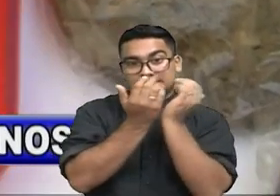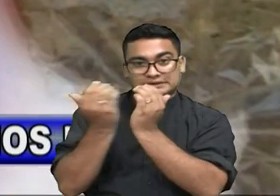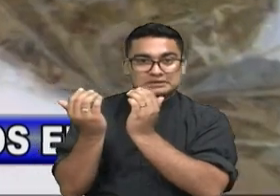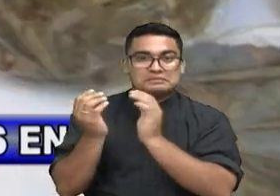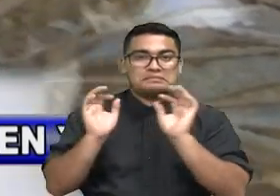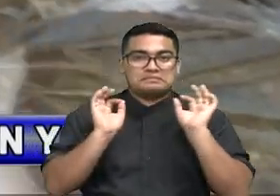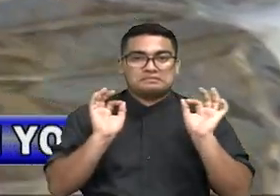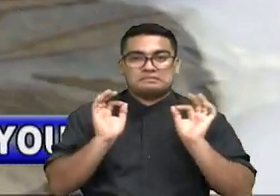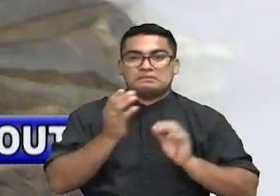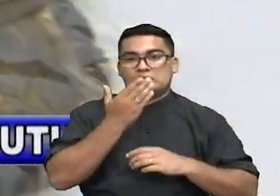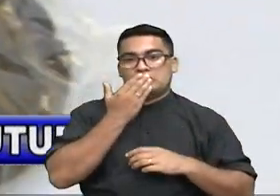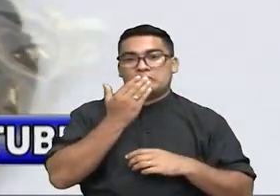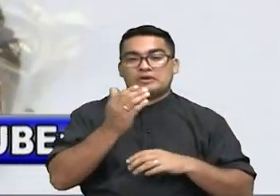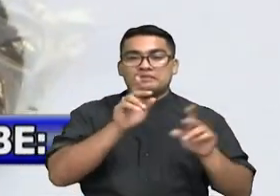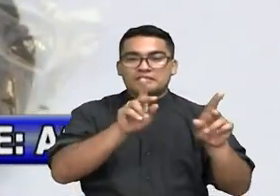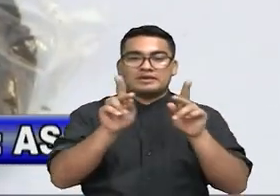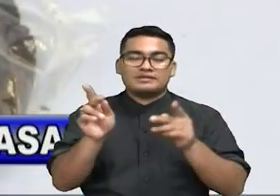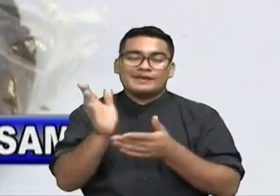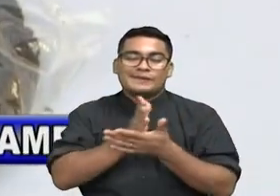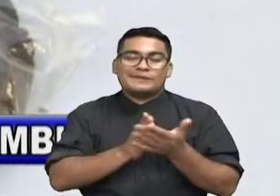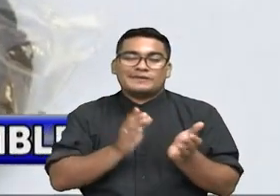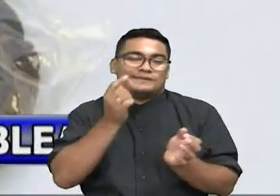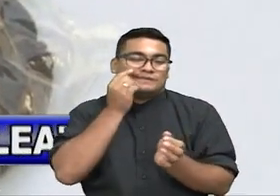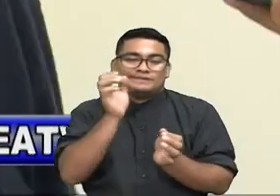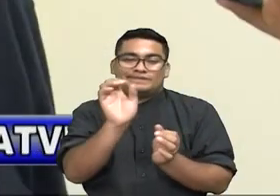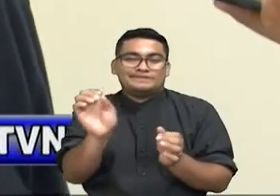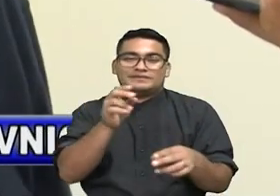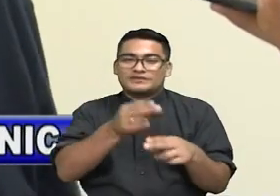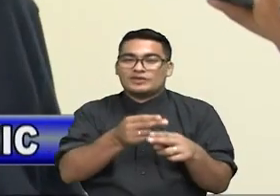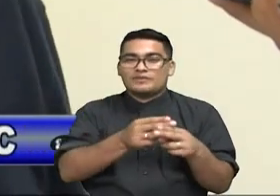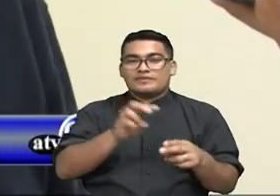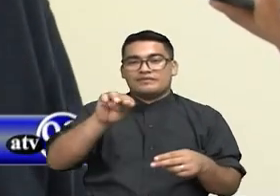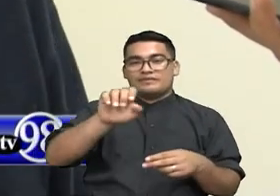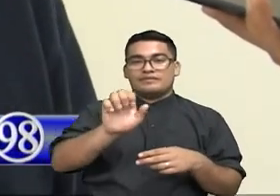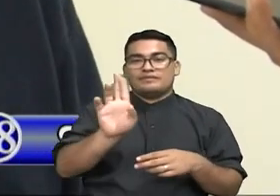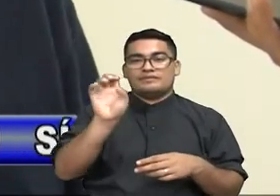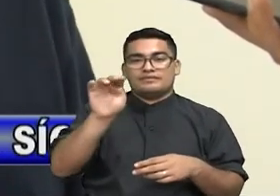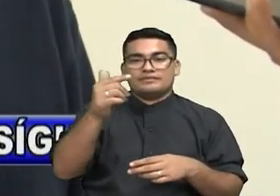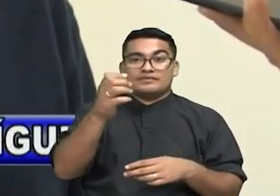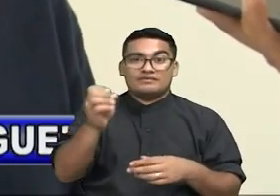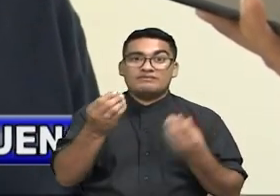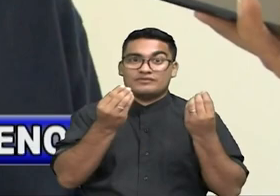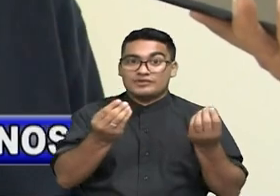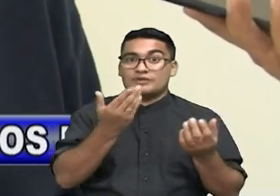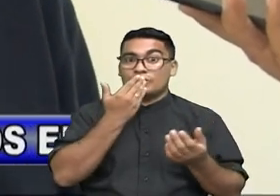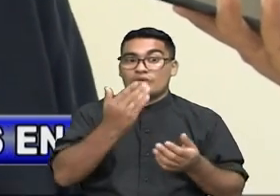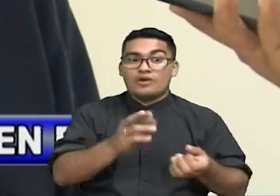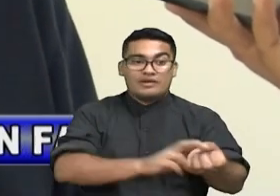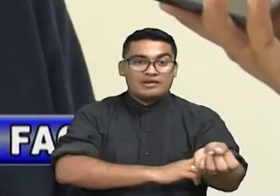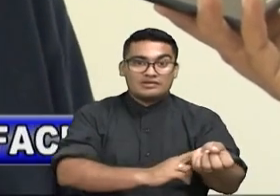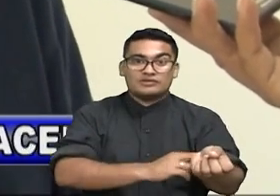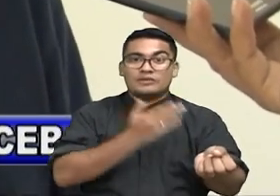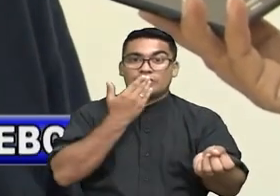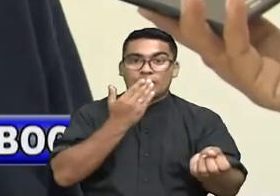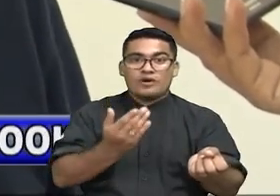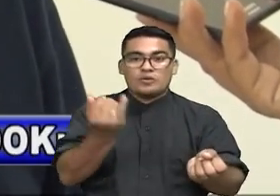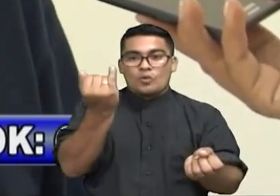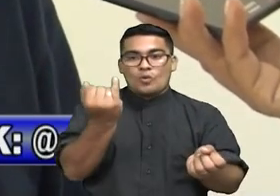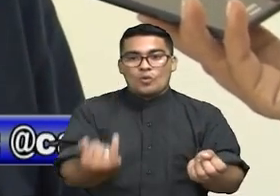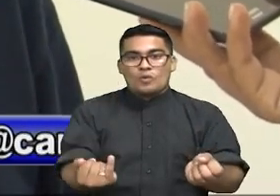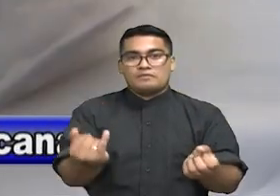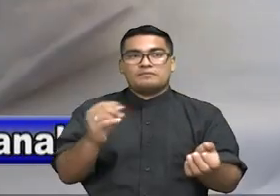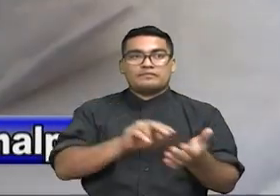bueno, ya que pocos conocemos de las propiedades medicinales del marango, que son muchas. Es bueno para la diabetes, para bajar de peso,